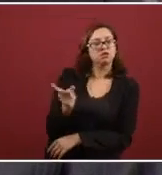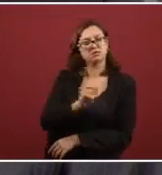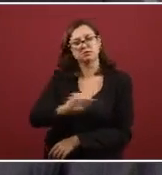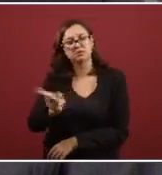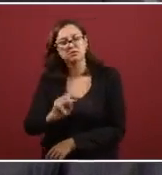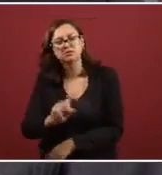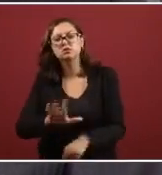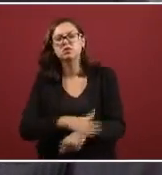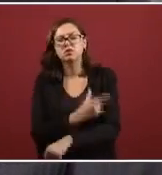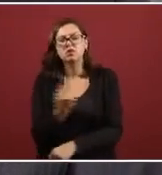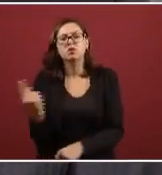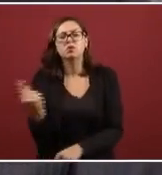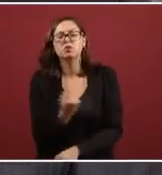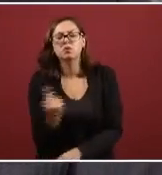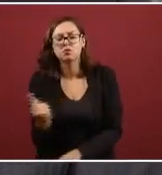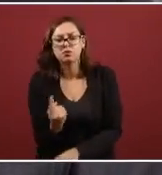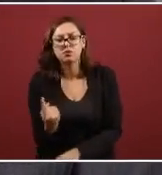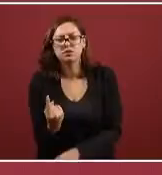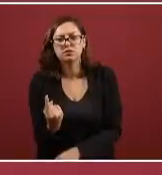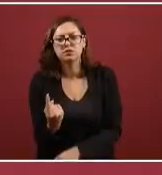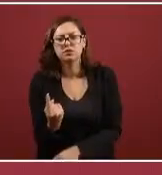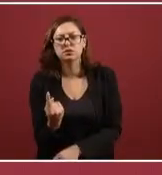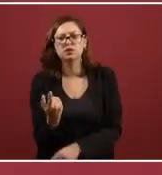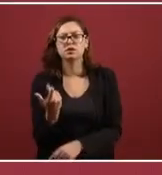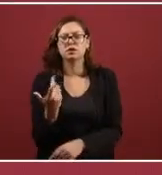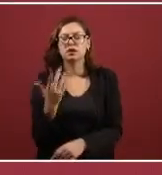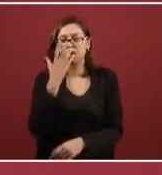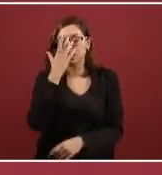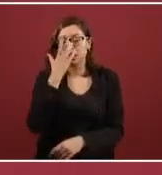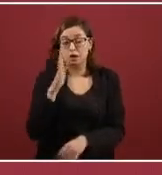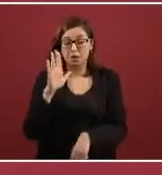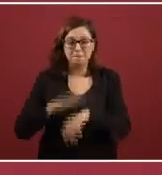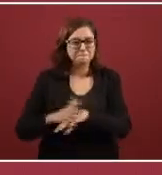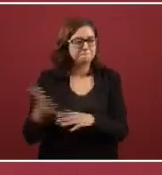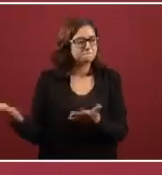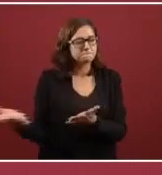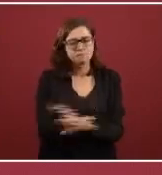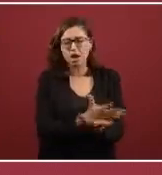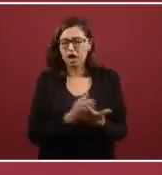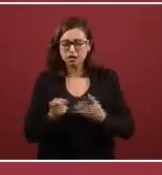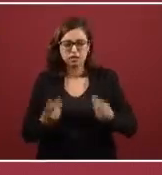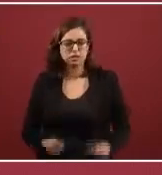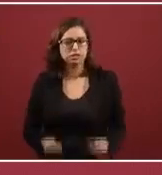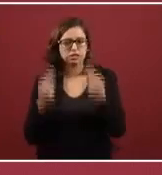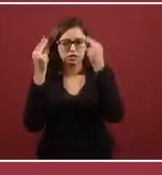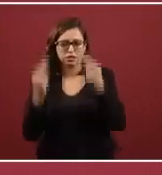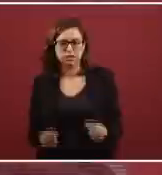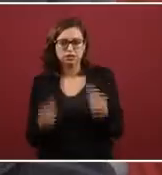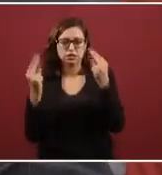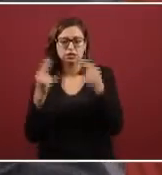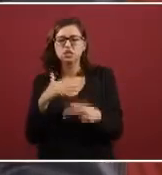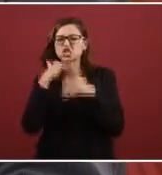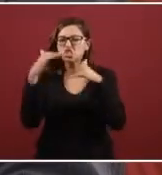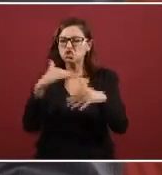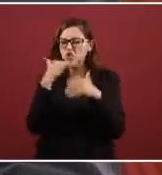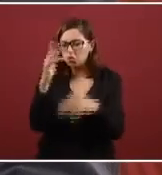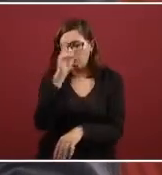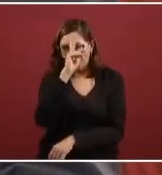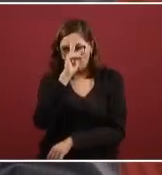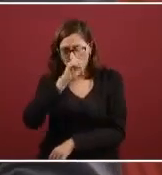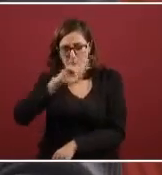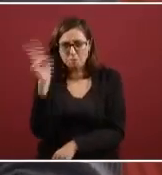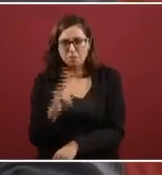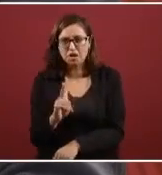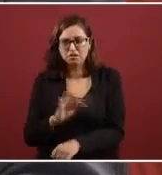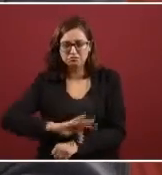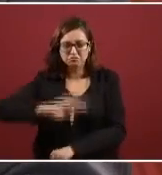porque los negocios más jugosos que se hacían al amparo del poder público llevaban